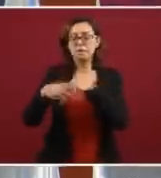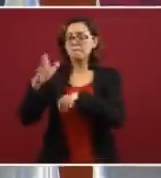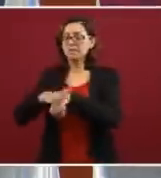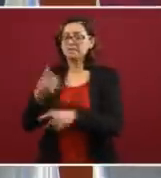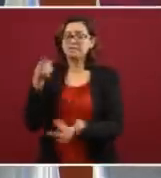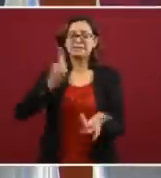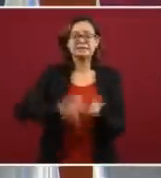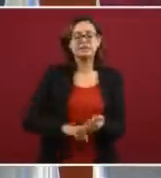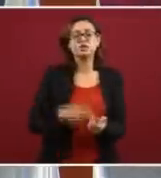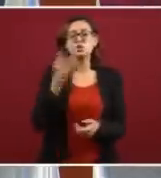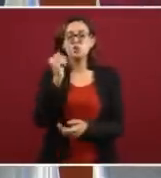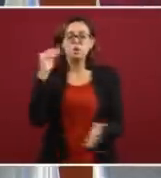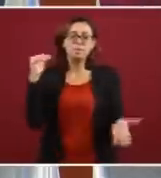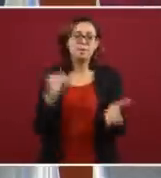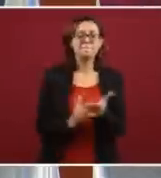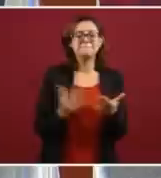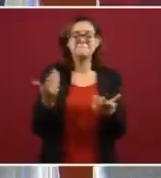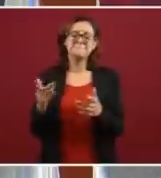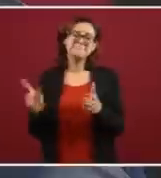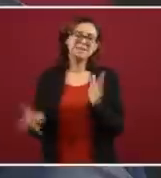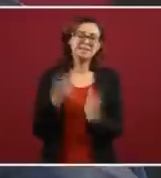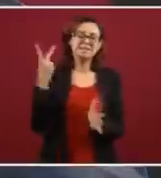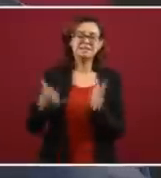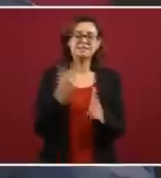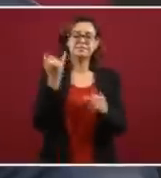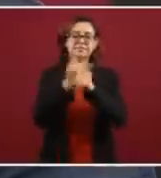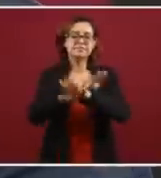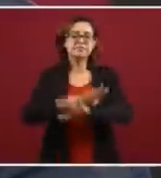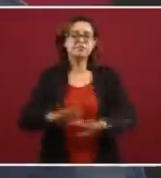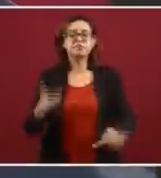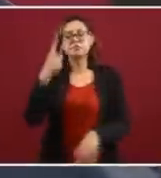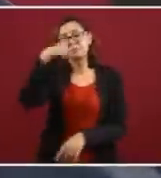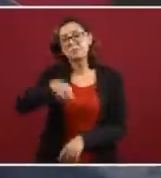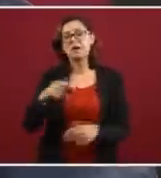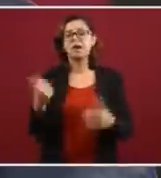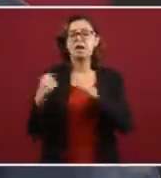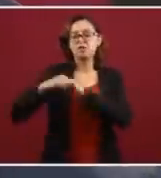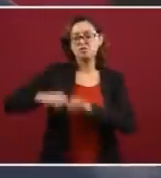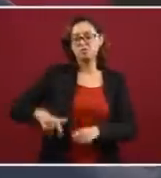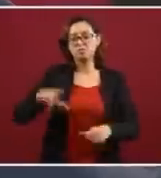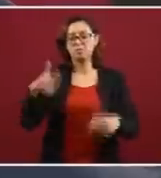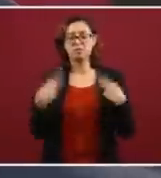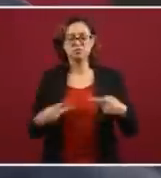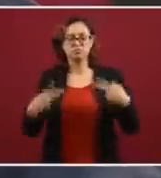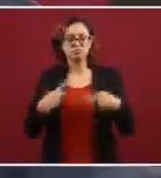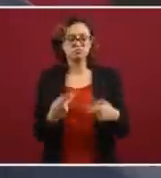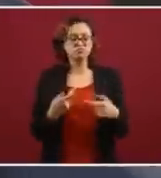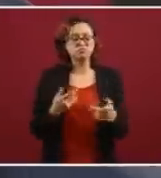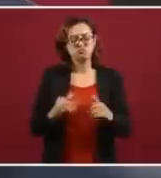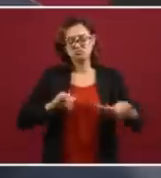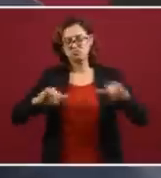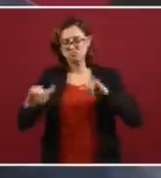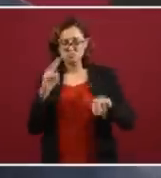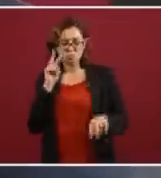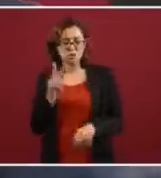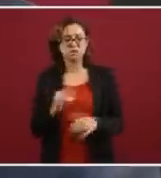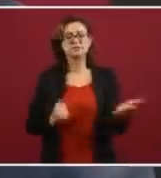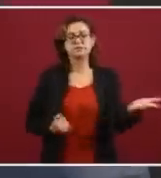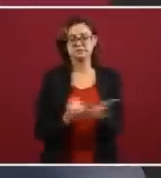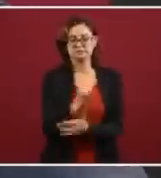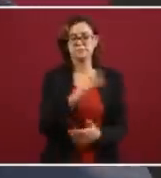9,000 capas de información que permite tanto a autoridades como a ciudadanos tomar mejores decisiones y estar